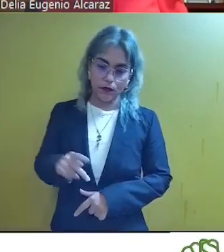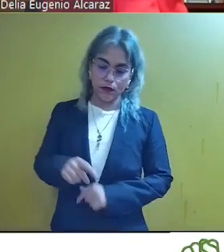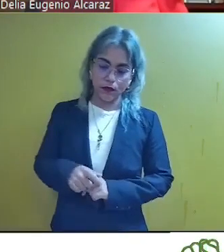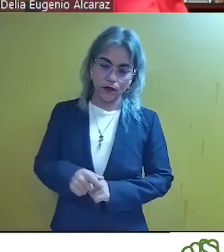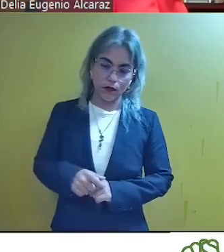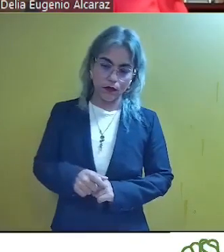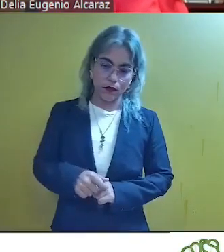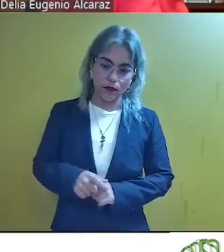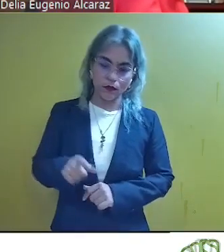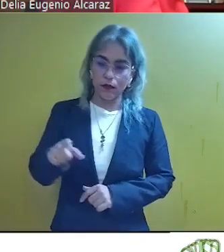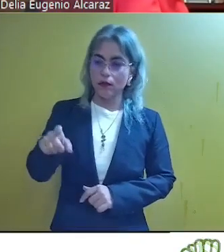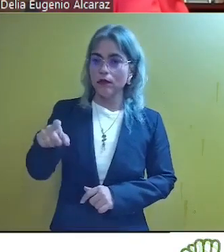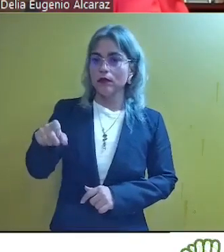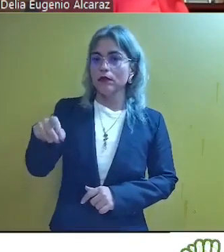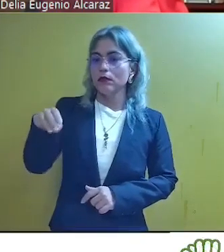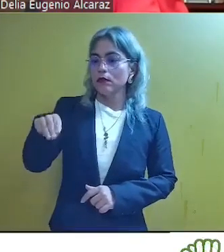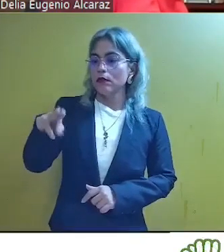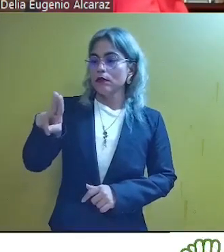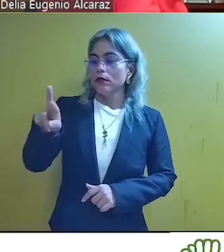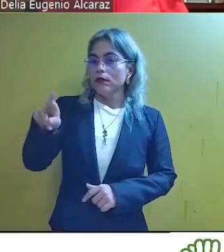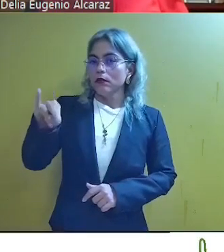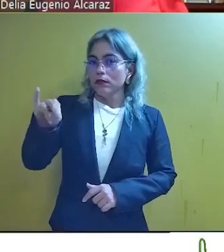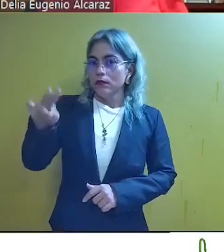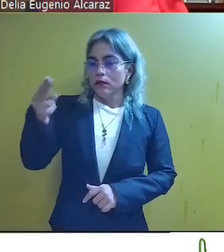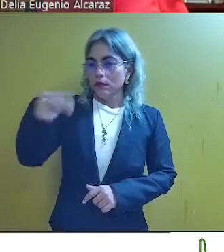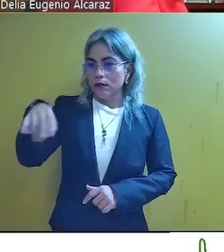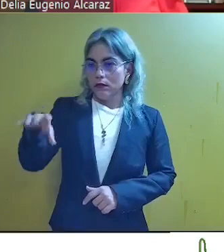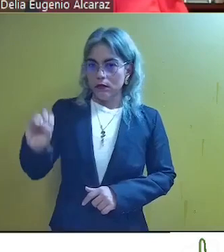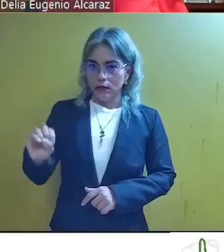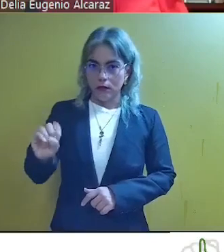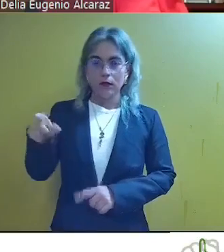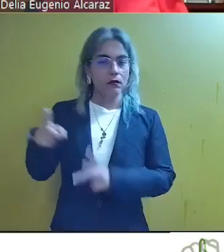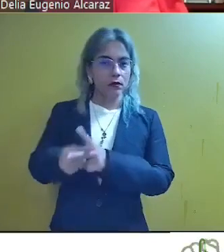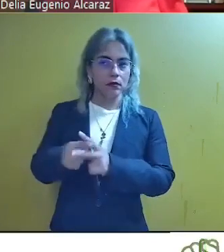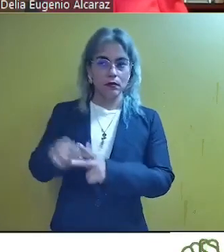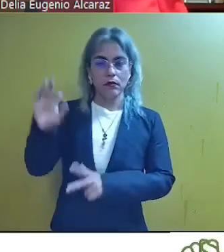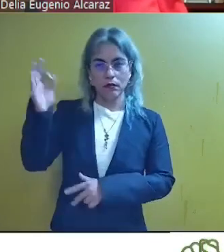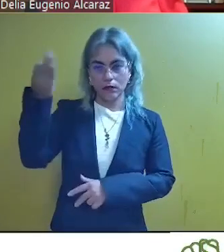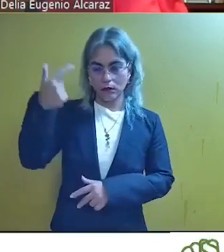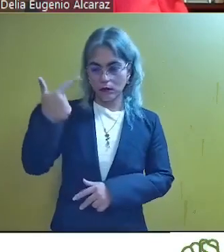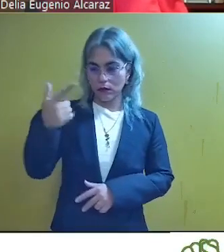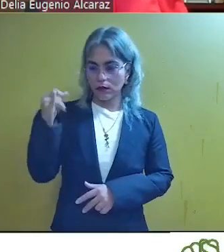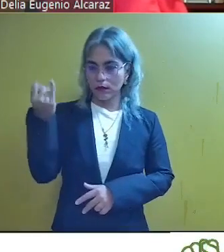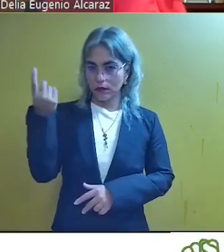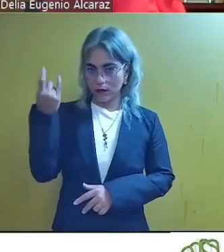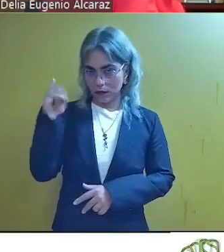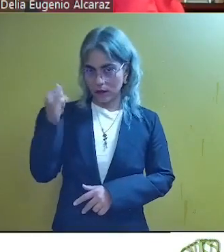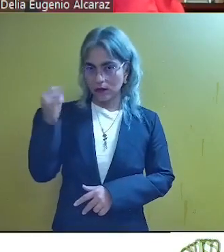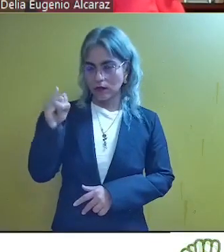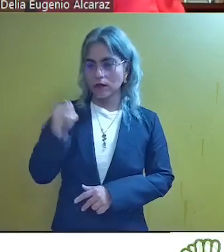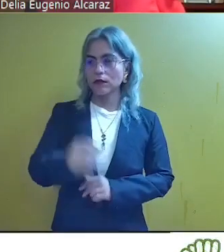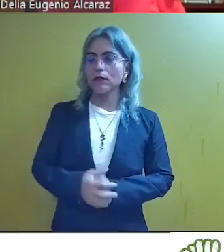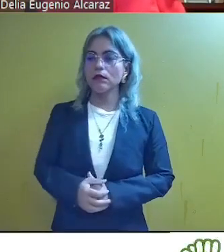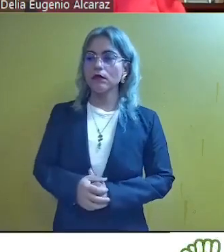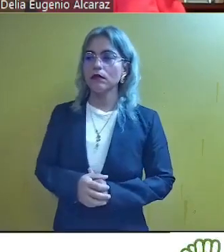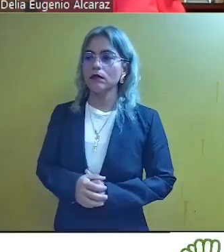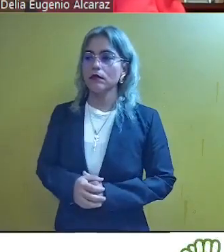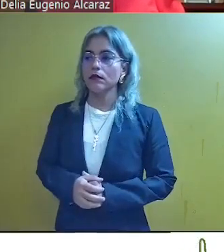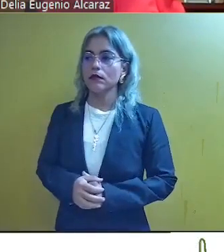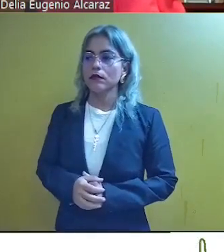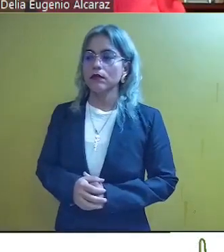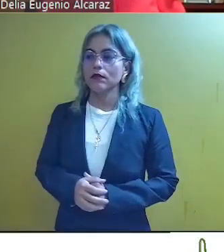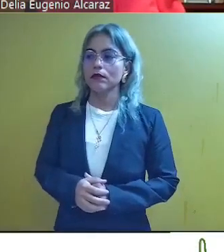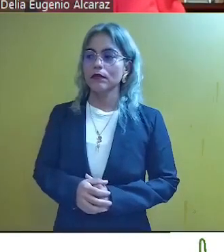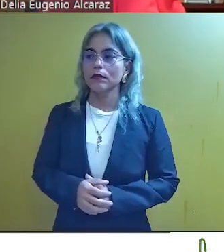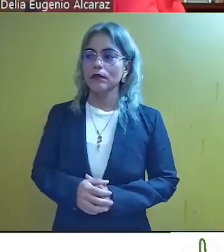Gudiño Magaña, que es el tesorero nacional. Insisto, es de fecha 7 de julio y señala,